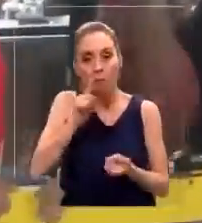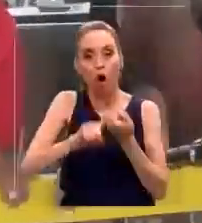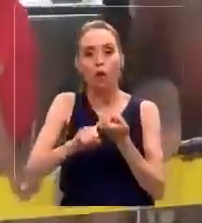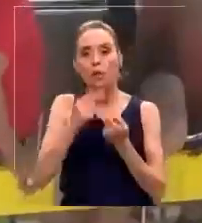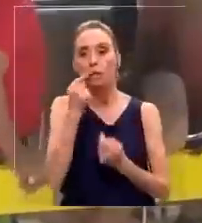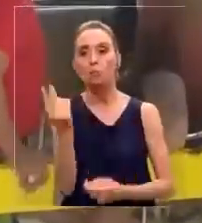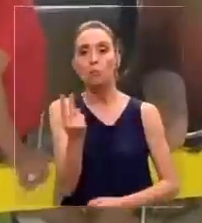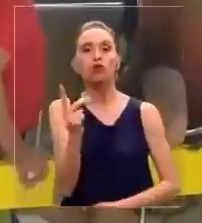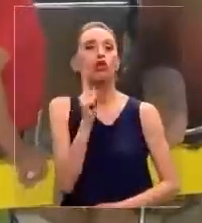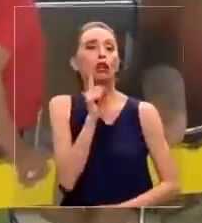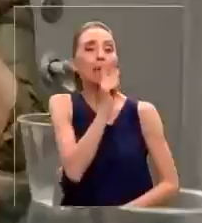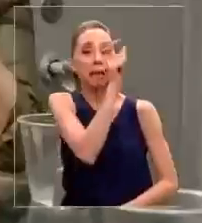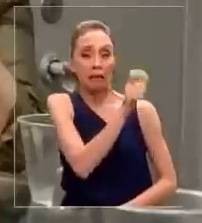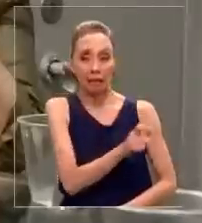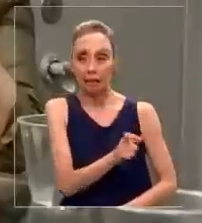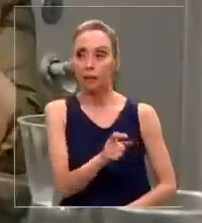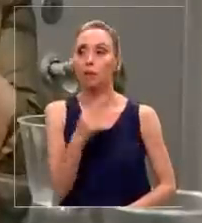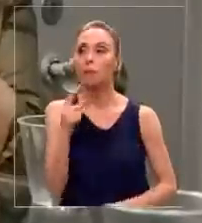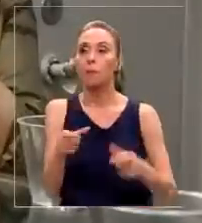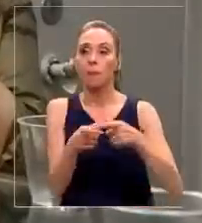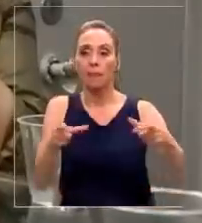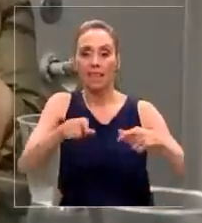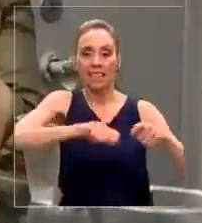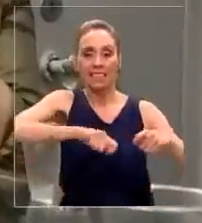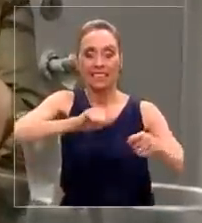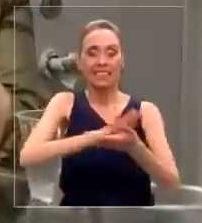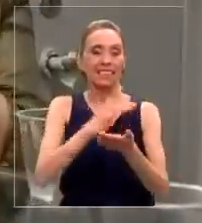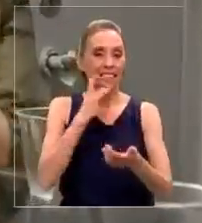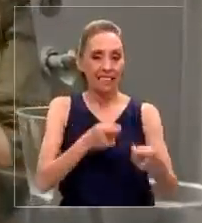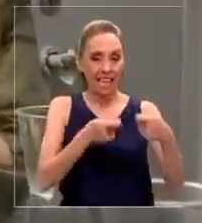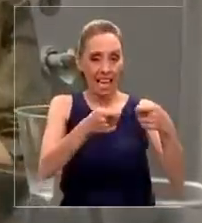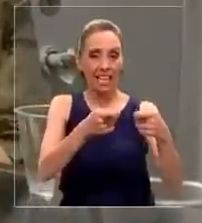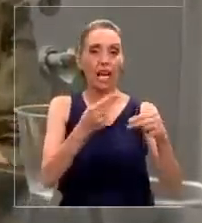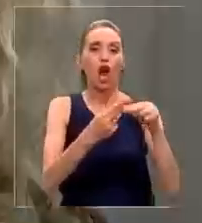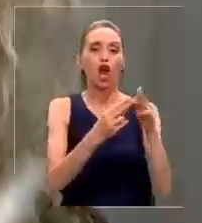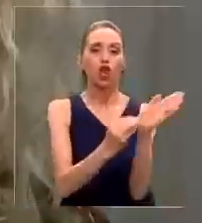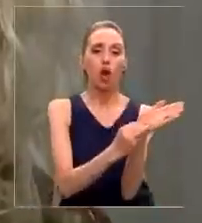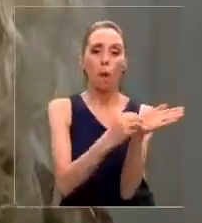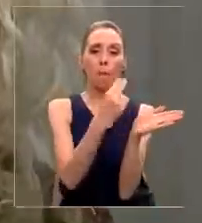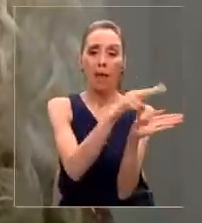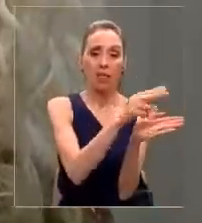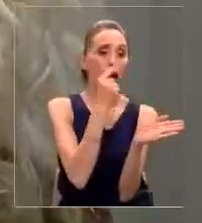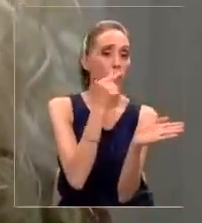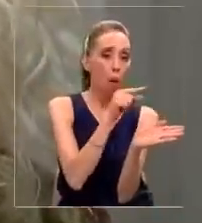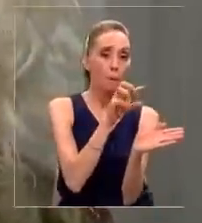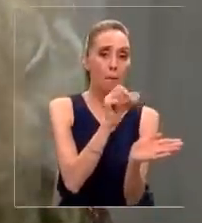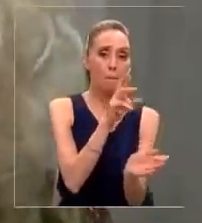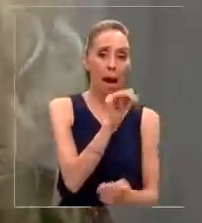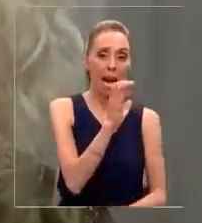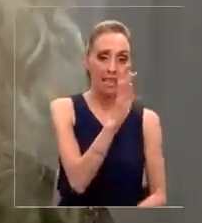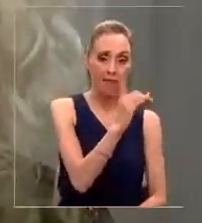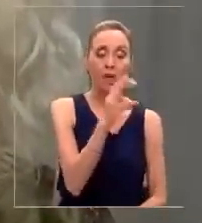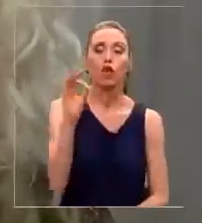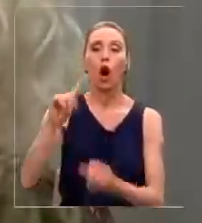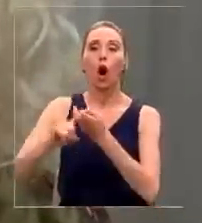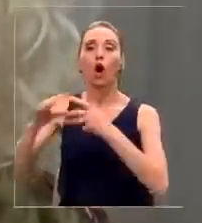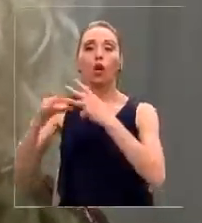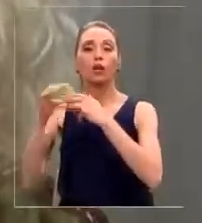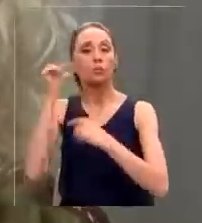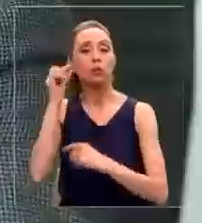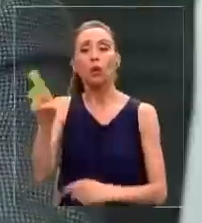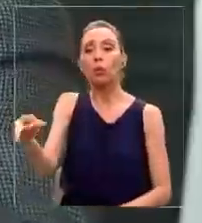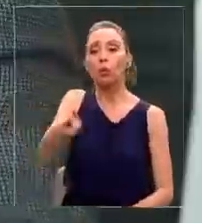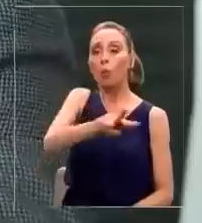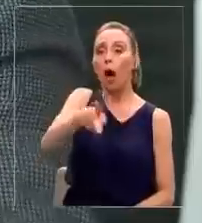esposo? ¿Esos cheques que le pasaba eran de él o eran del nombre de su señora? Mira, de él y de